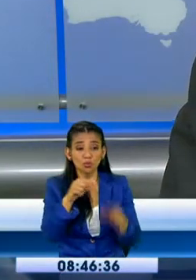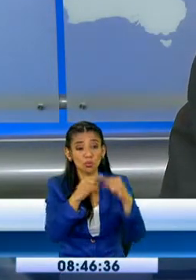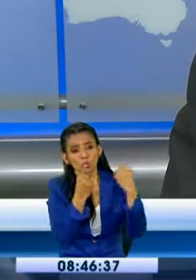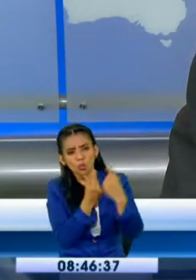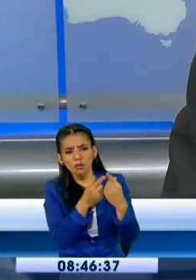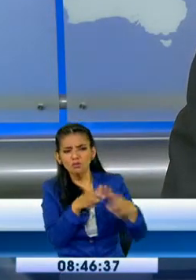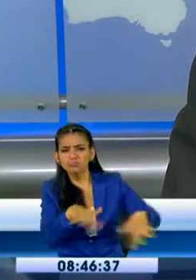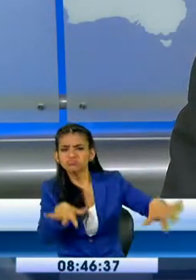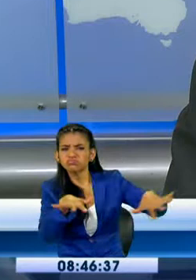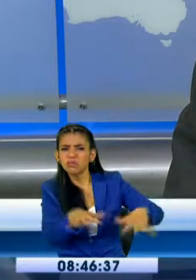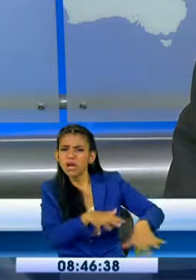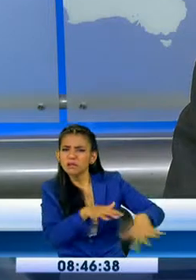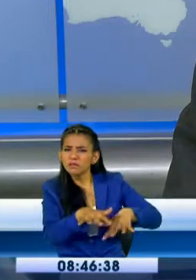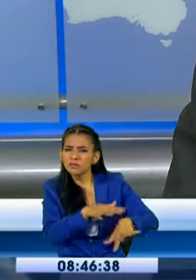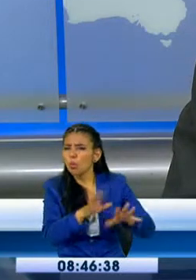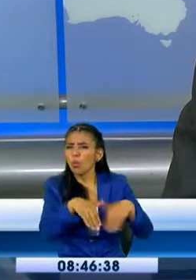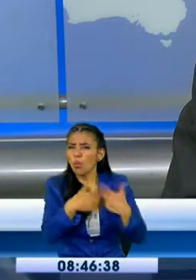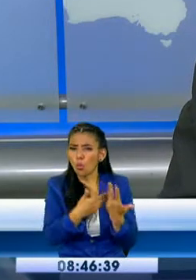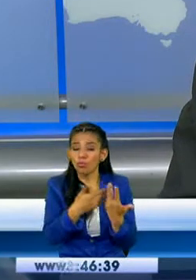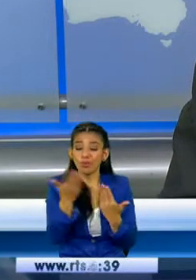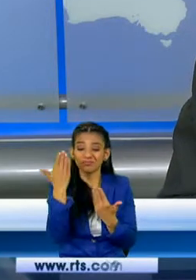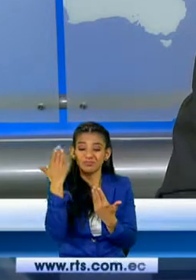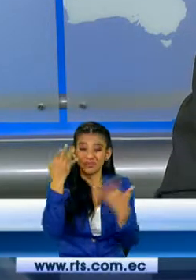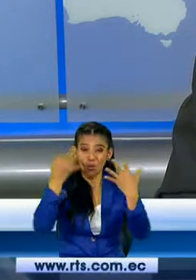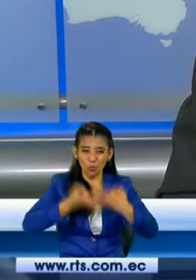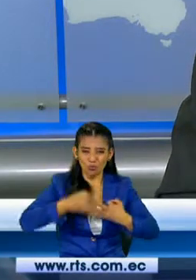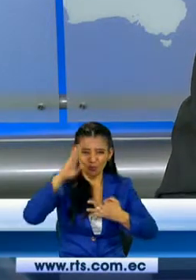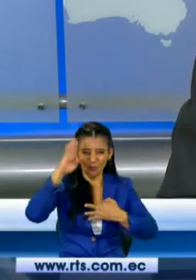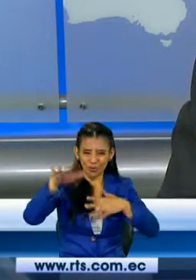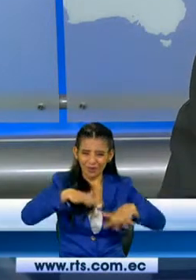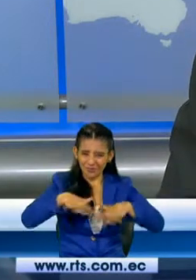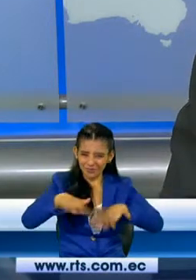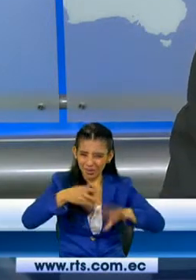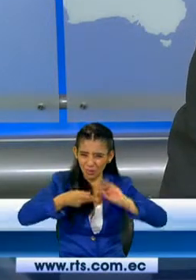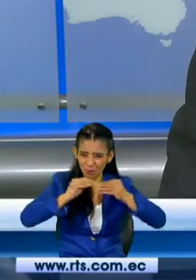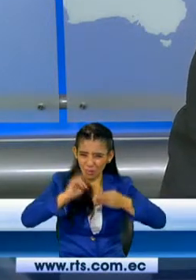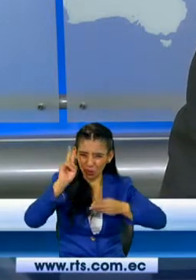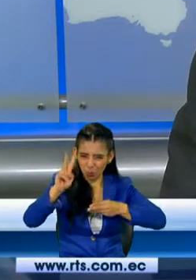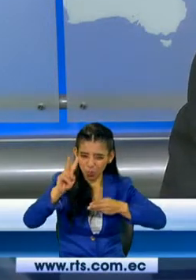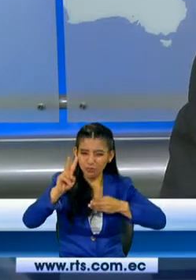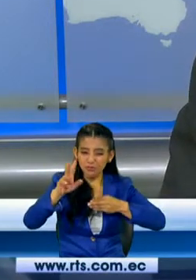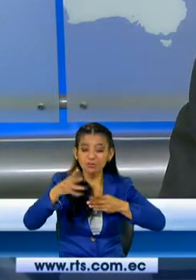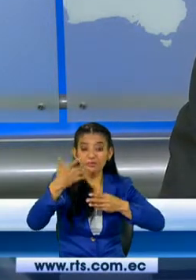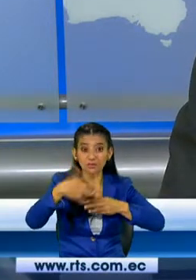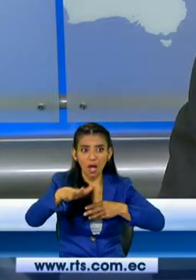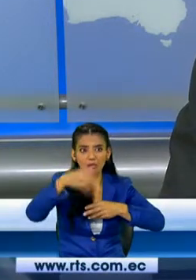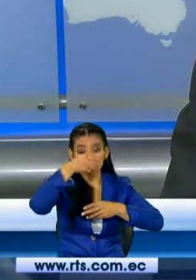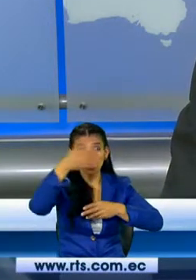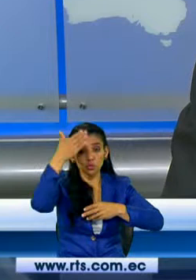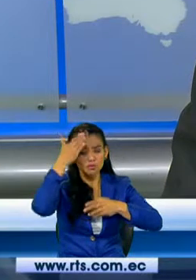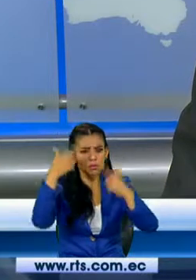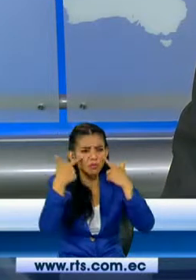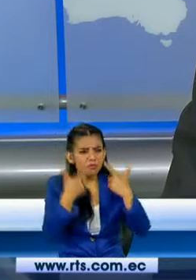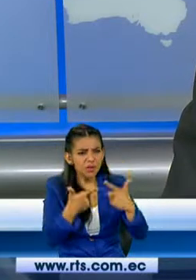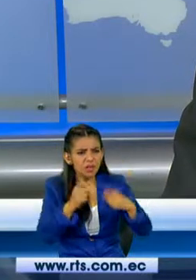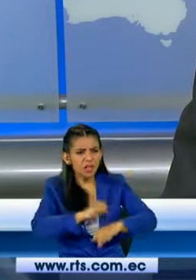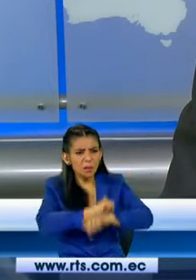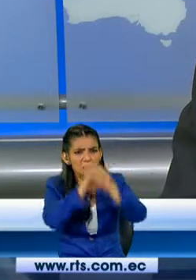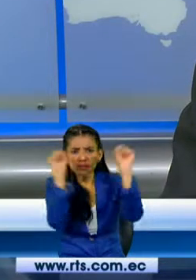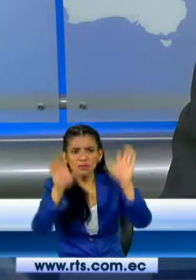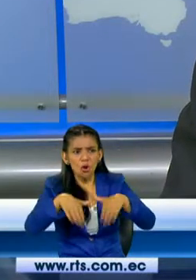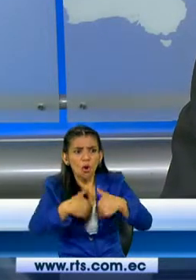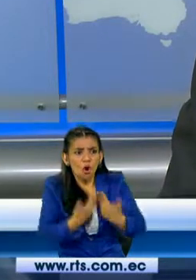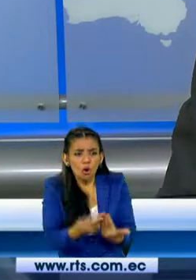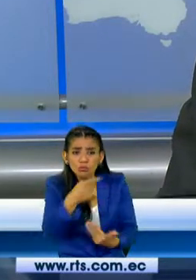delictivas desmanteladas allí en Santo Domingo durante el operativo Jaque Mate 2 actuaba a plena luz del día. Allí se nota cómo cargan